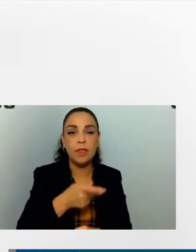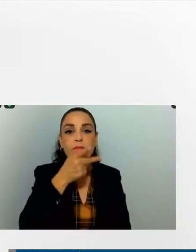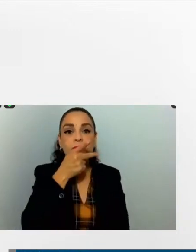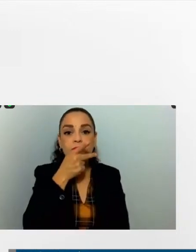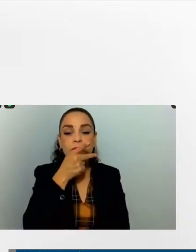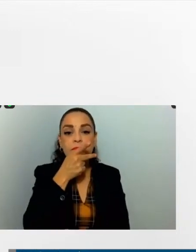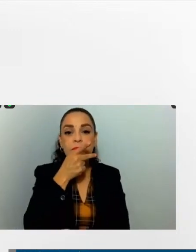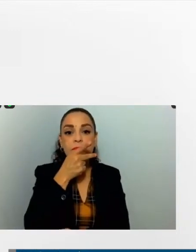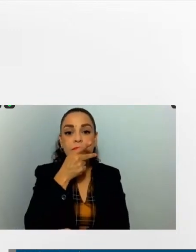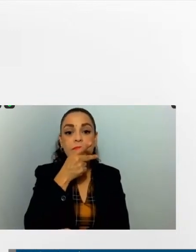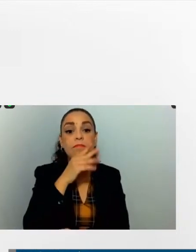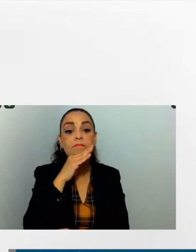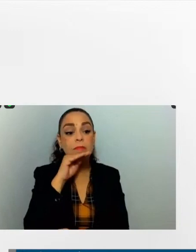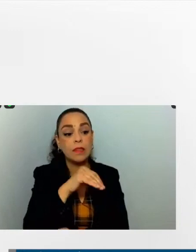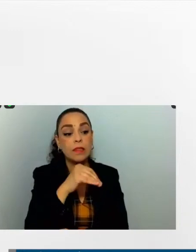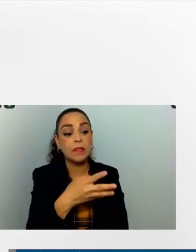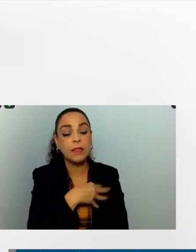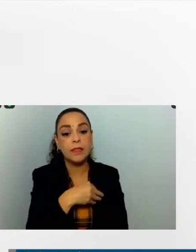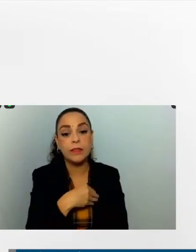los alimentos.